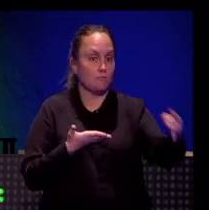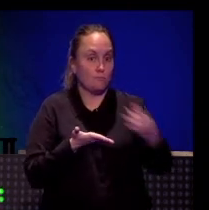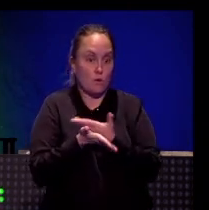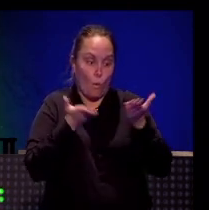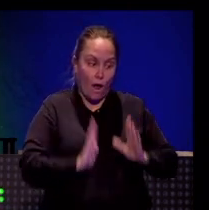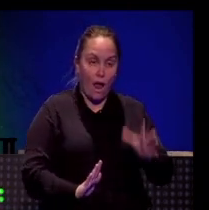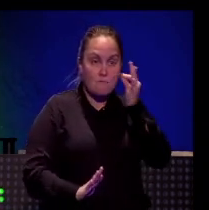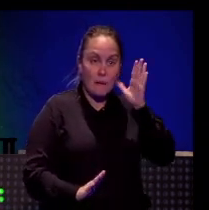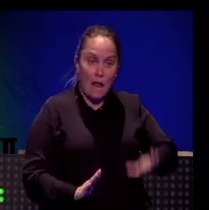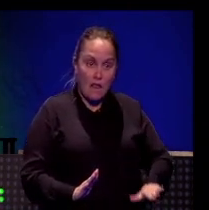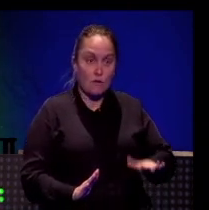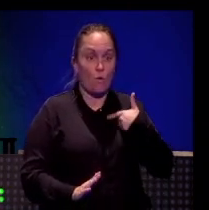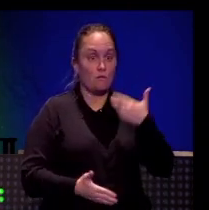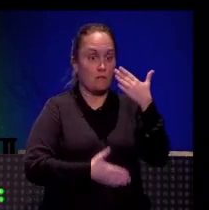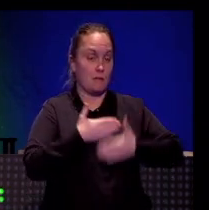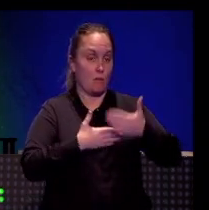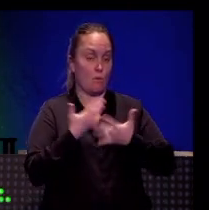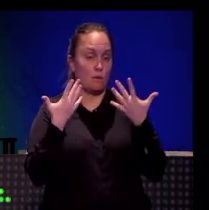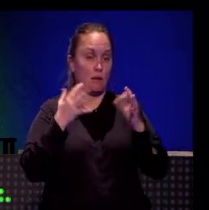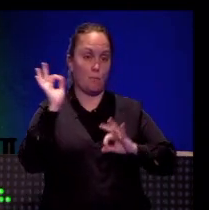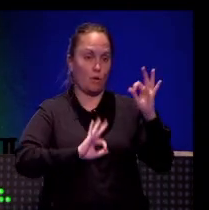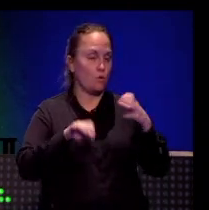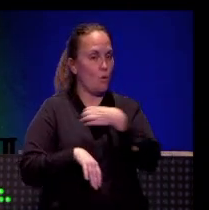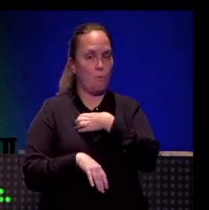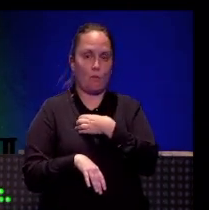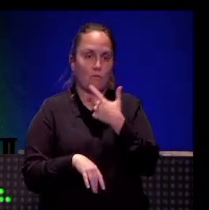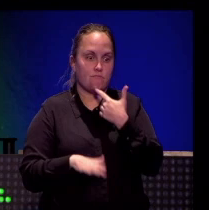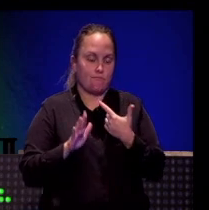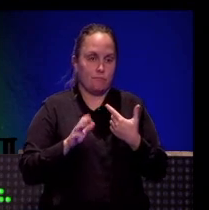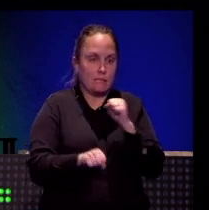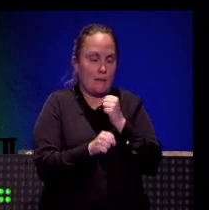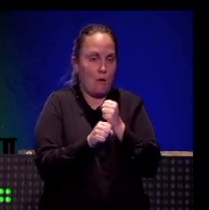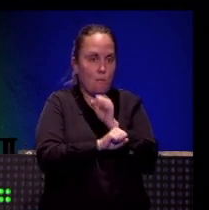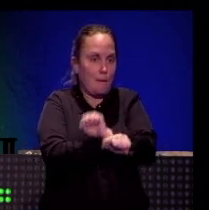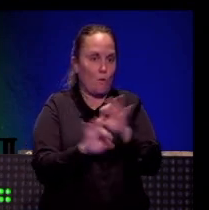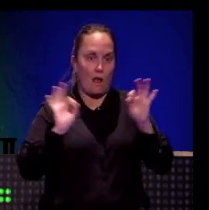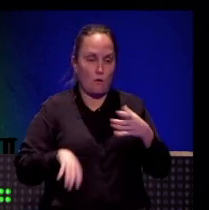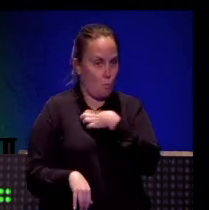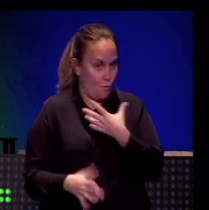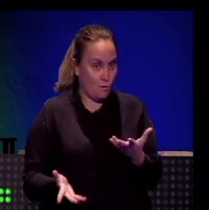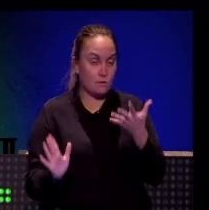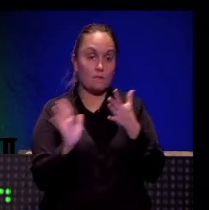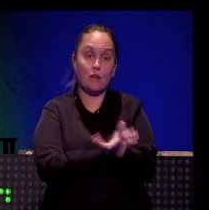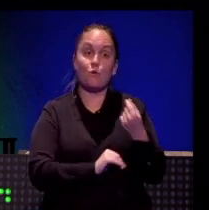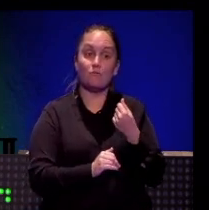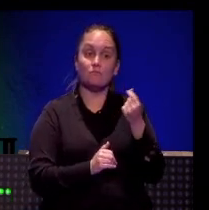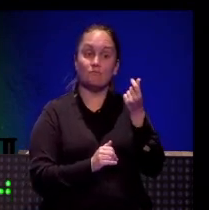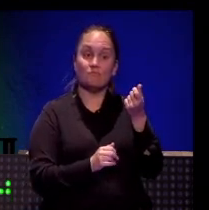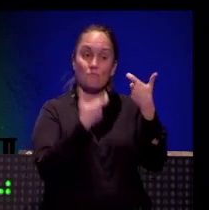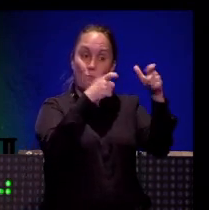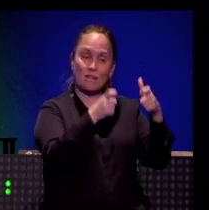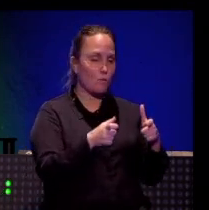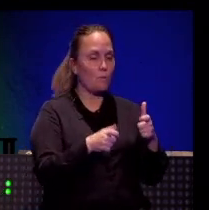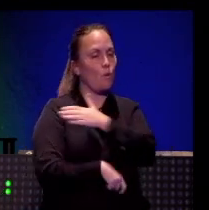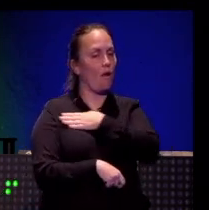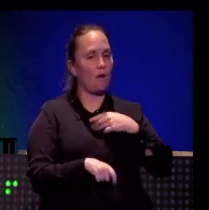limitación del 10% no me puede permitirme ahora mismo la calle con lo cual yo no monetizó en dinero pero si una audiencia que me vayan